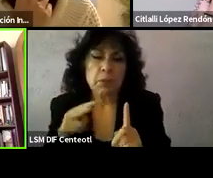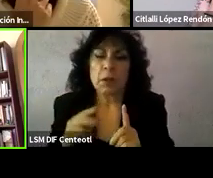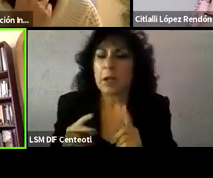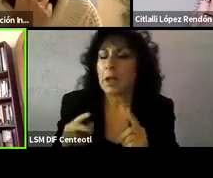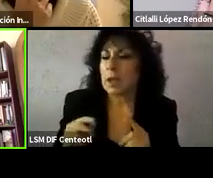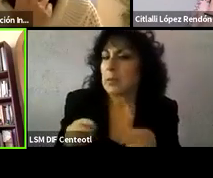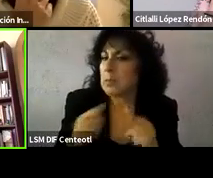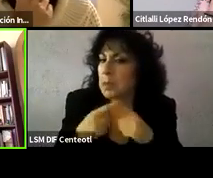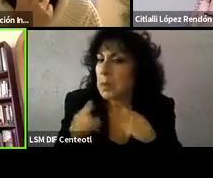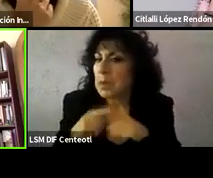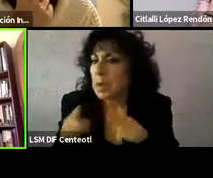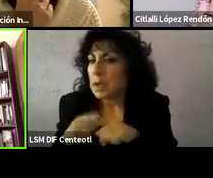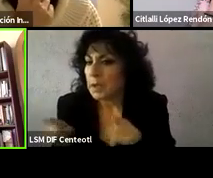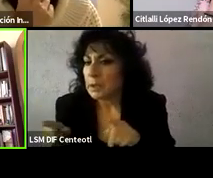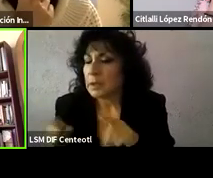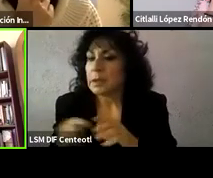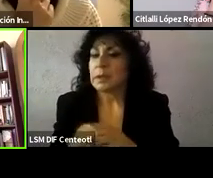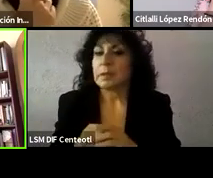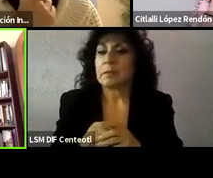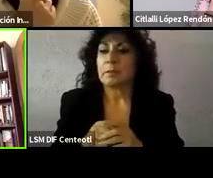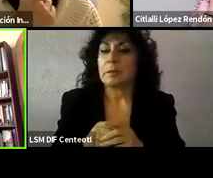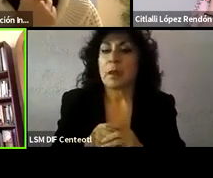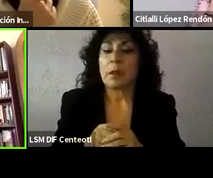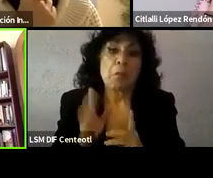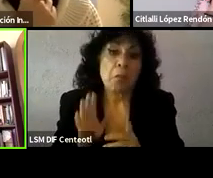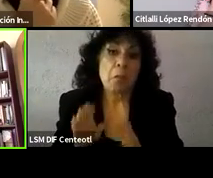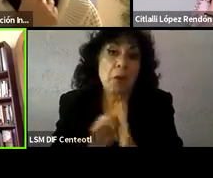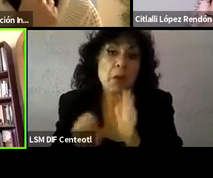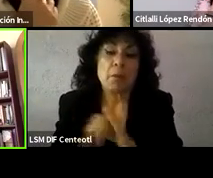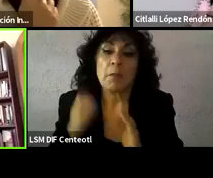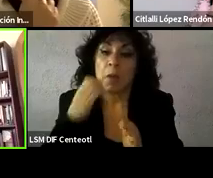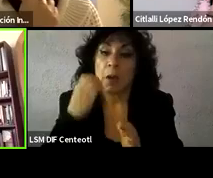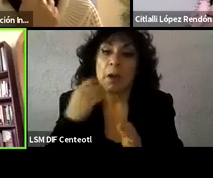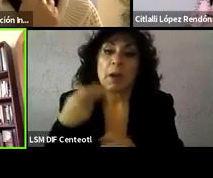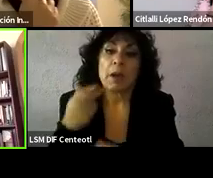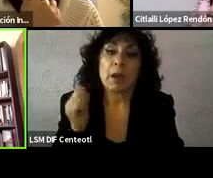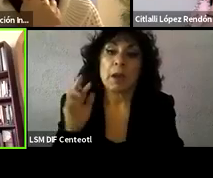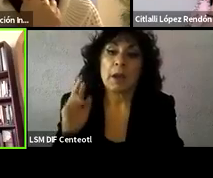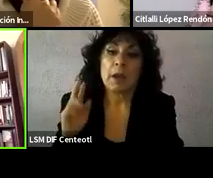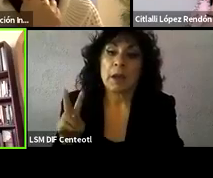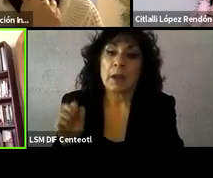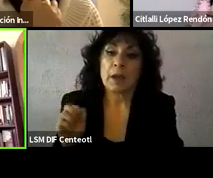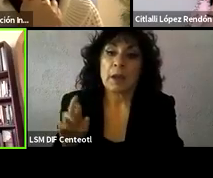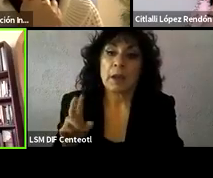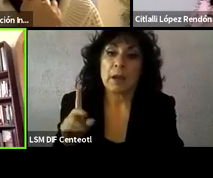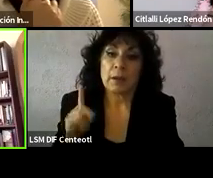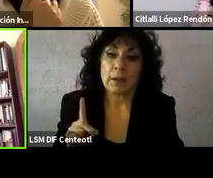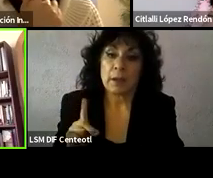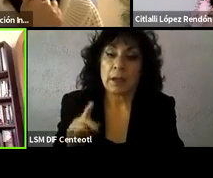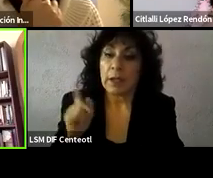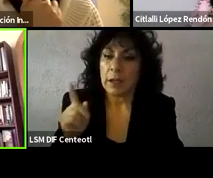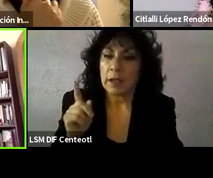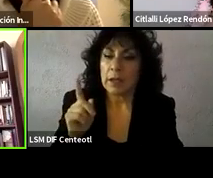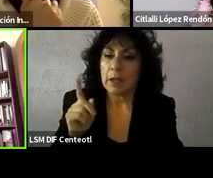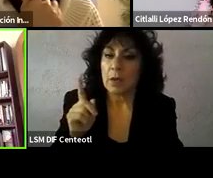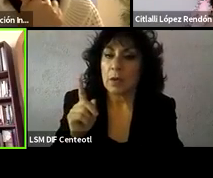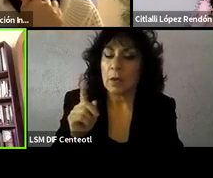El decir toda la cuestión de la escuela de Harvard, por ejemplo, en la resolución de conflicto, en donde